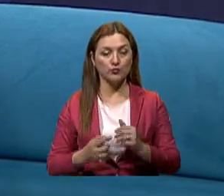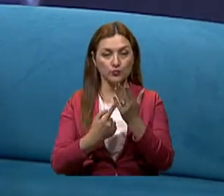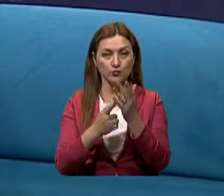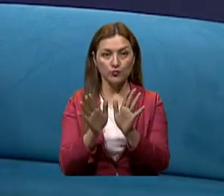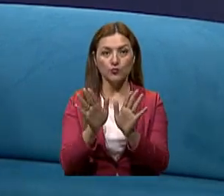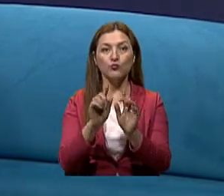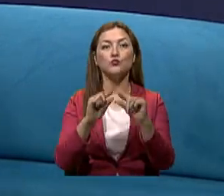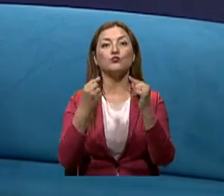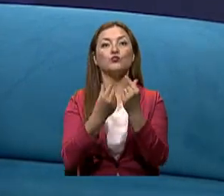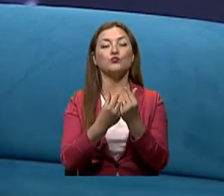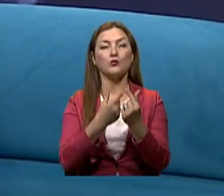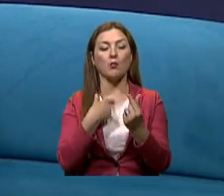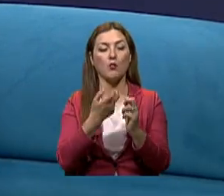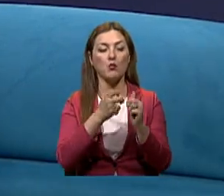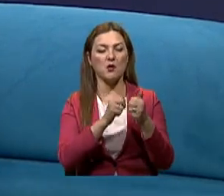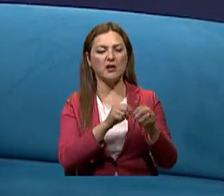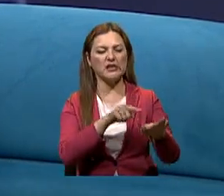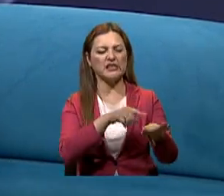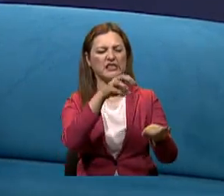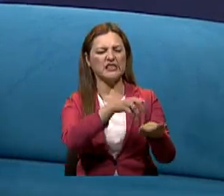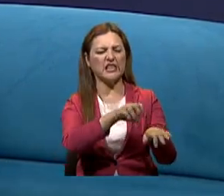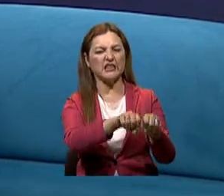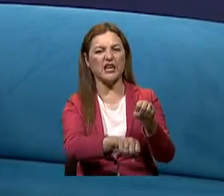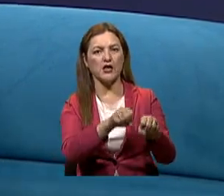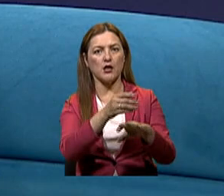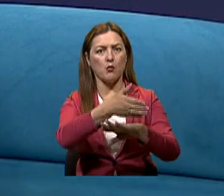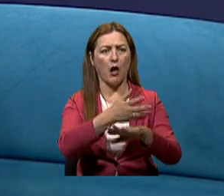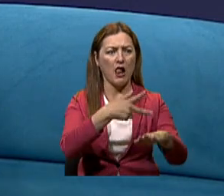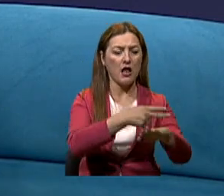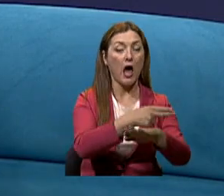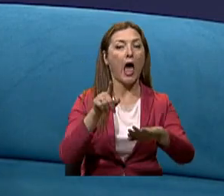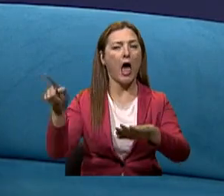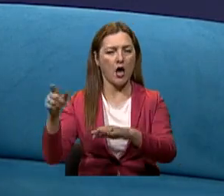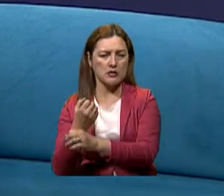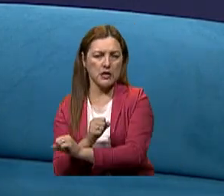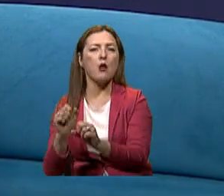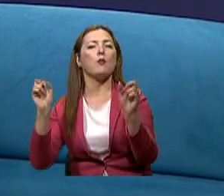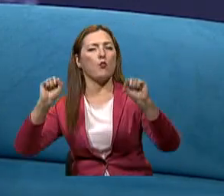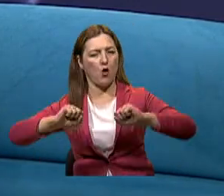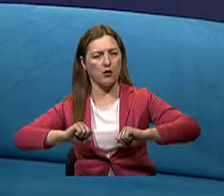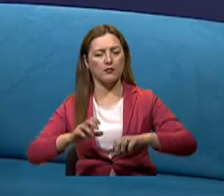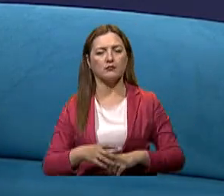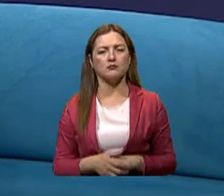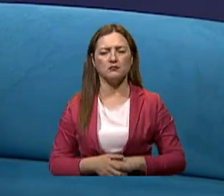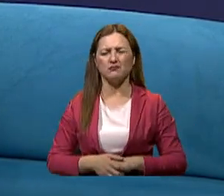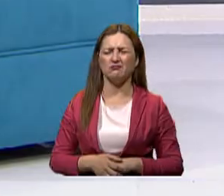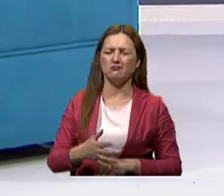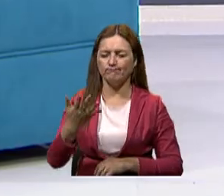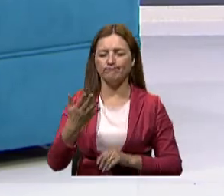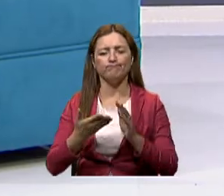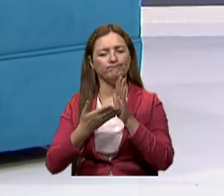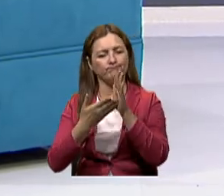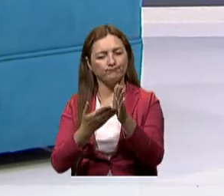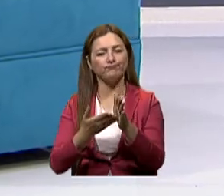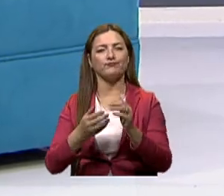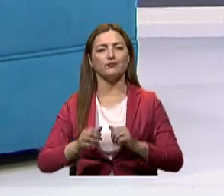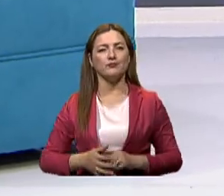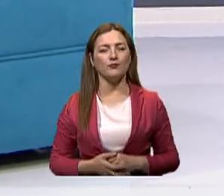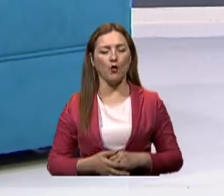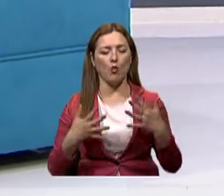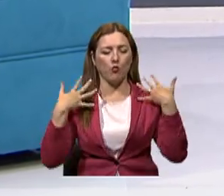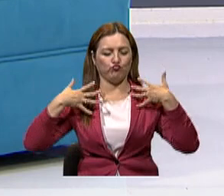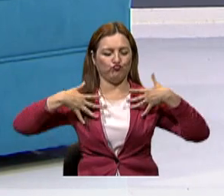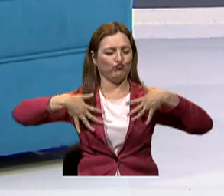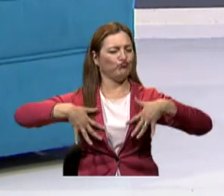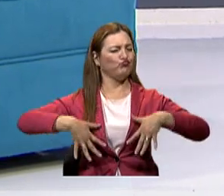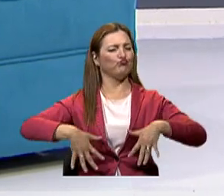e evitar esta complicación del pie diabético en los pacientes diabéticos. ¿Por qué los vasos sanguíneos? Es decir, ¿qué pasa con nuestra circulación a